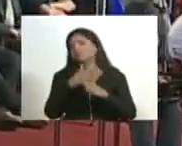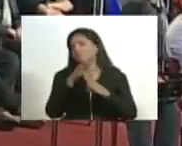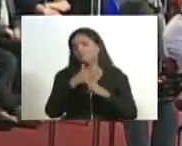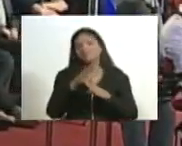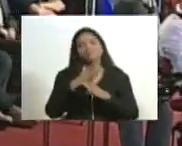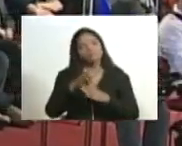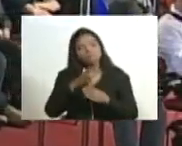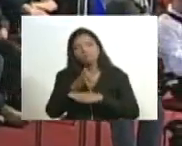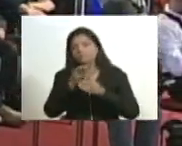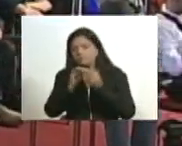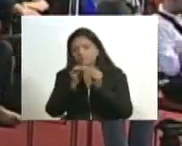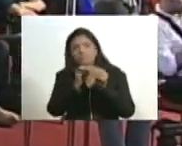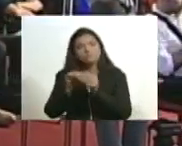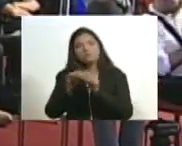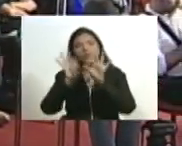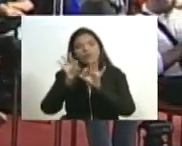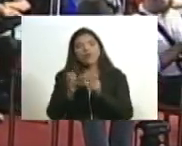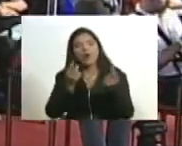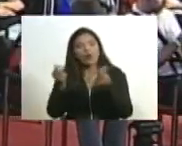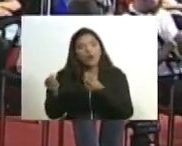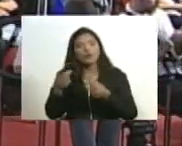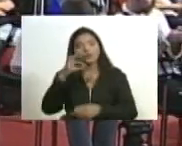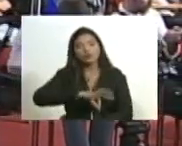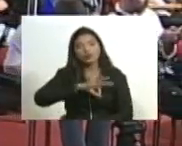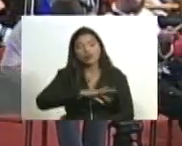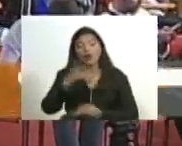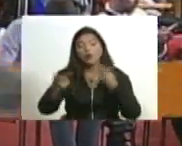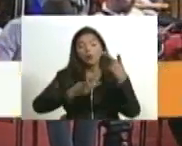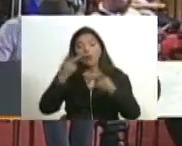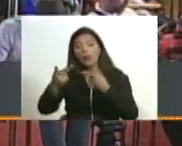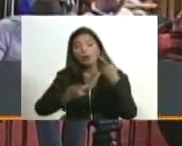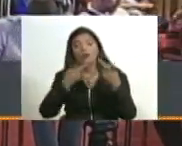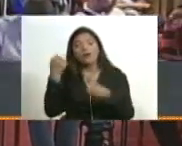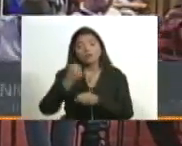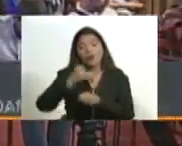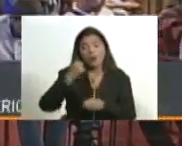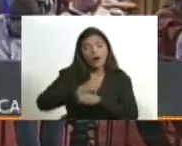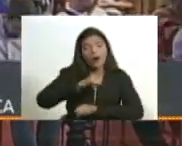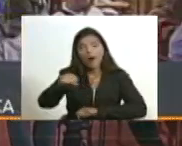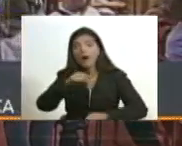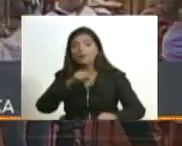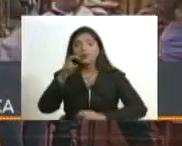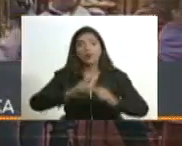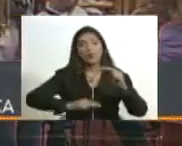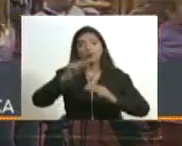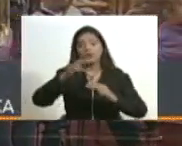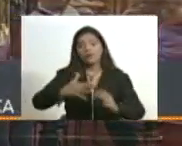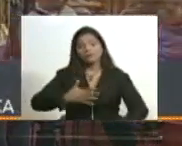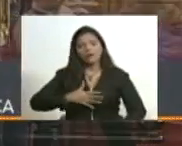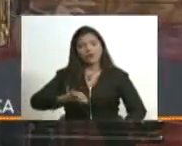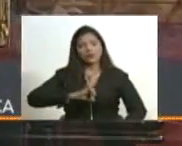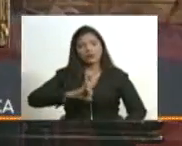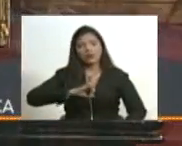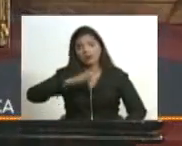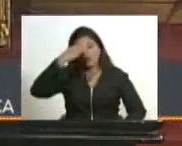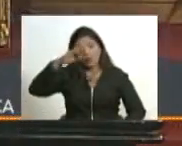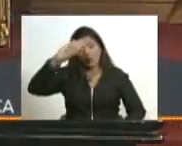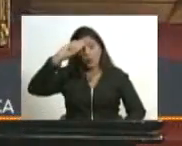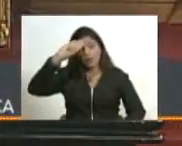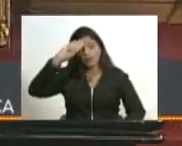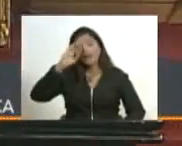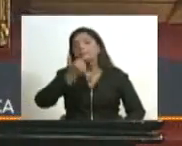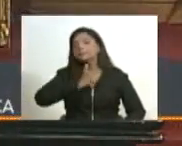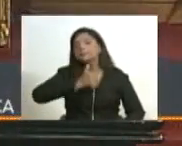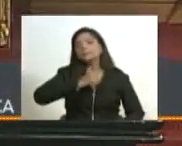el perfeccionamiento de su modelo económico, social y político, laborando, construyendo su identidad, su cubanía, afrontan